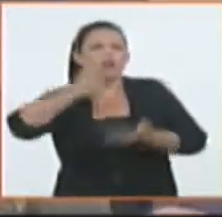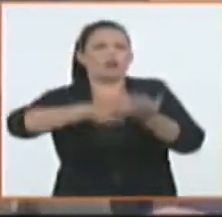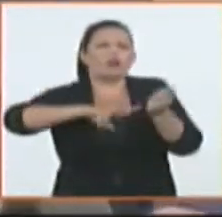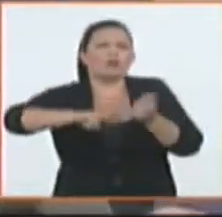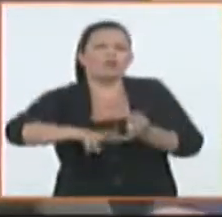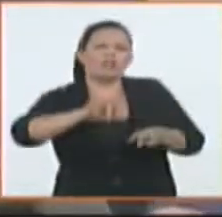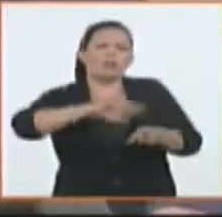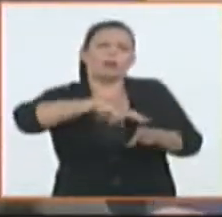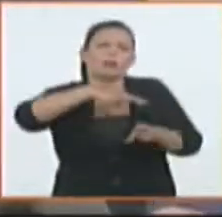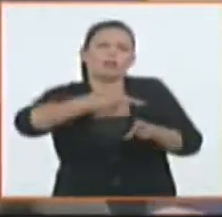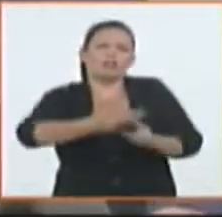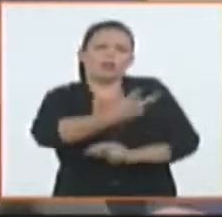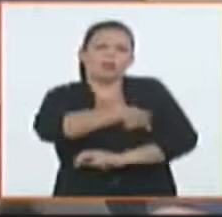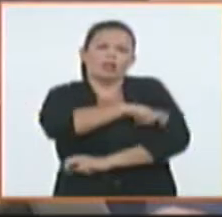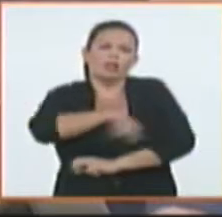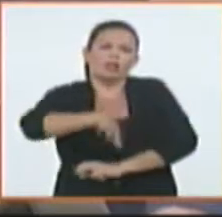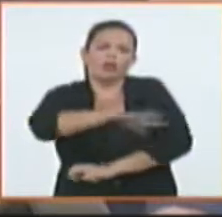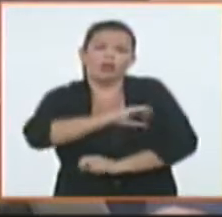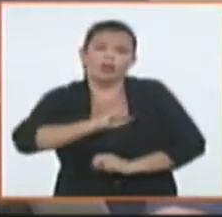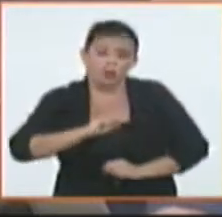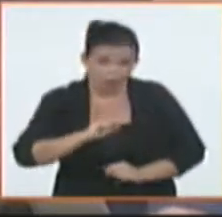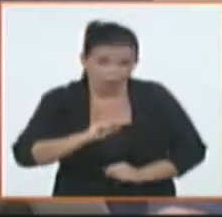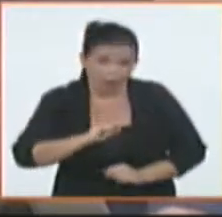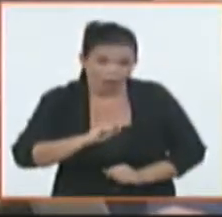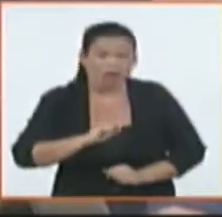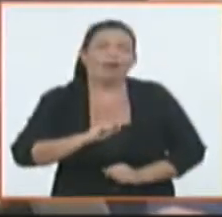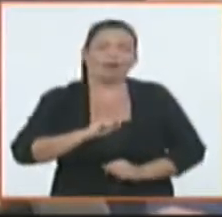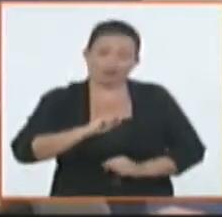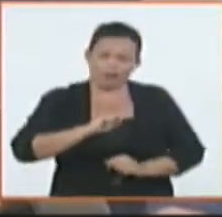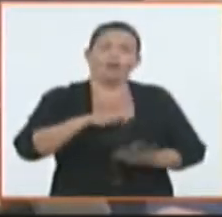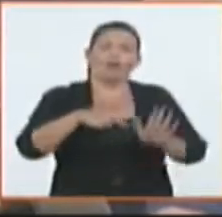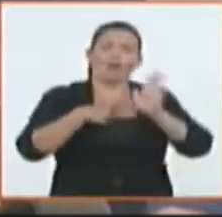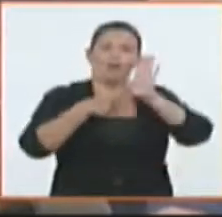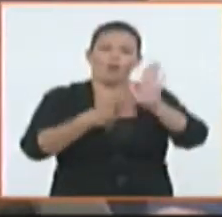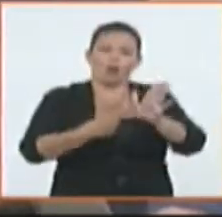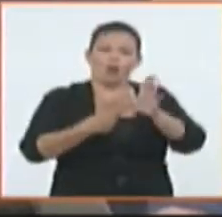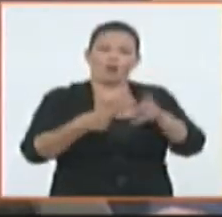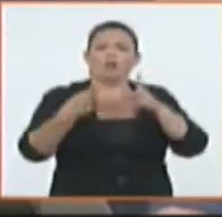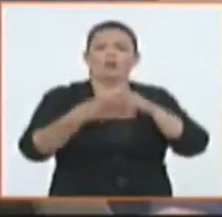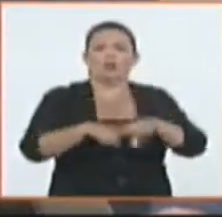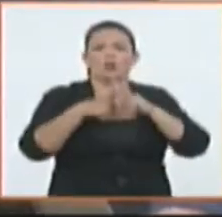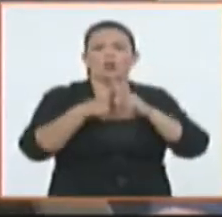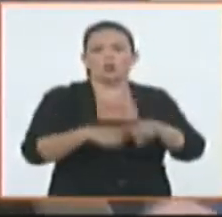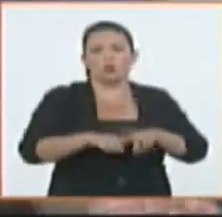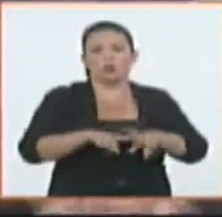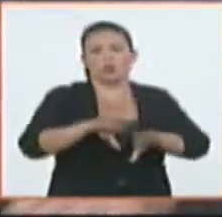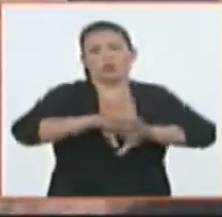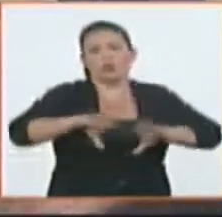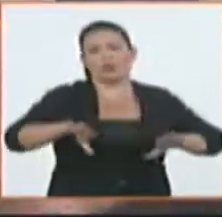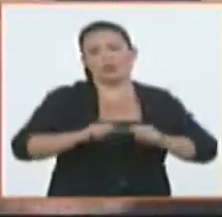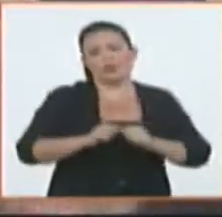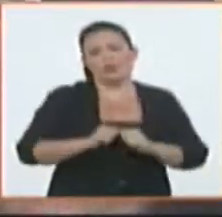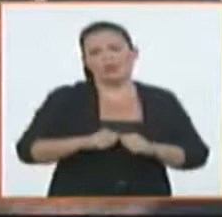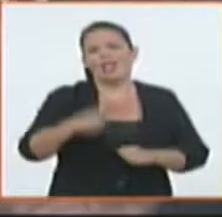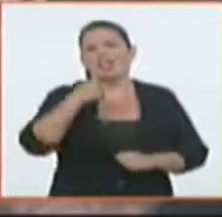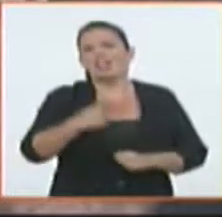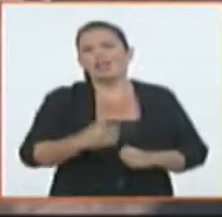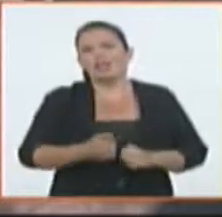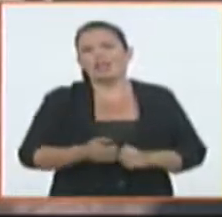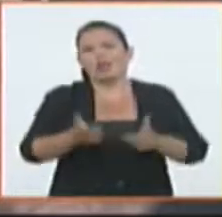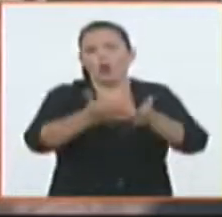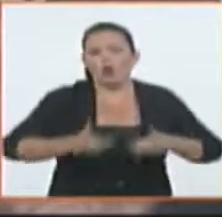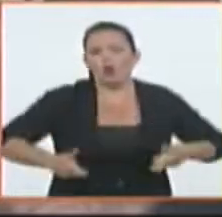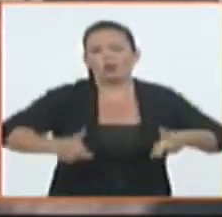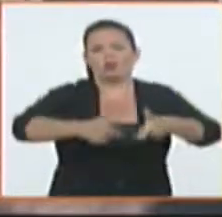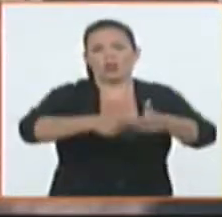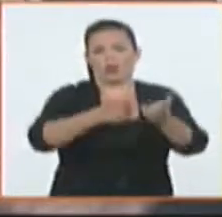Y para eso se le encontró una solución genial en la Constitución. Consejo Provincial. Porque ¿quiénes forman el Consejo